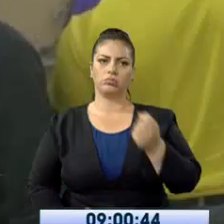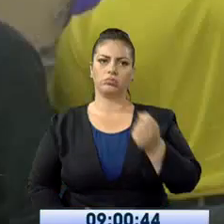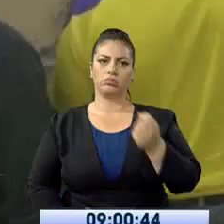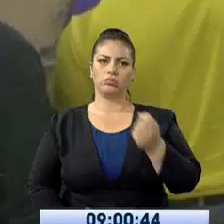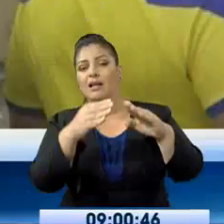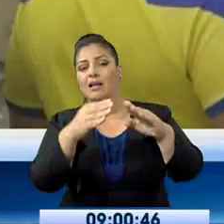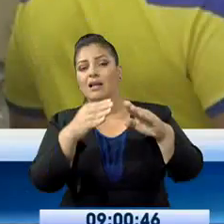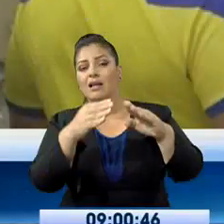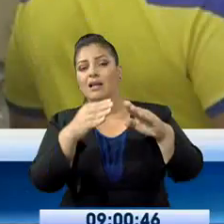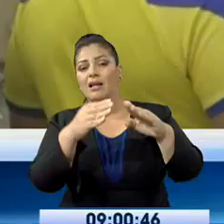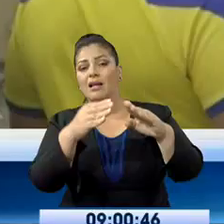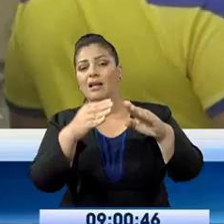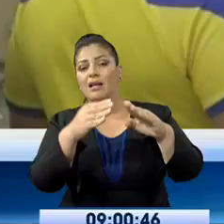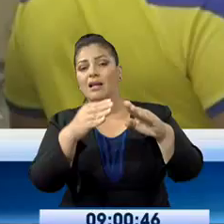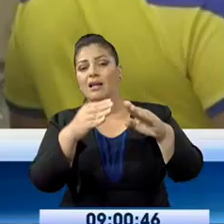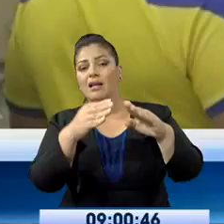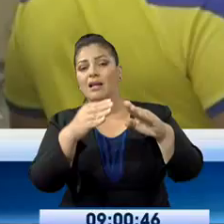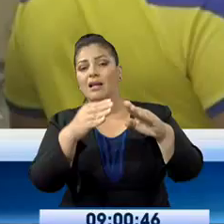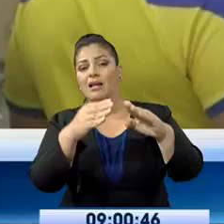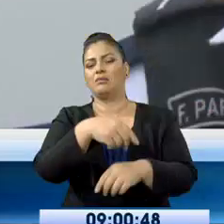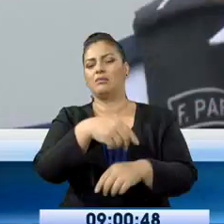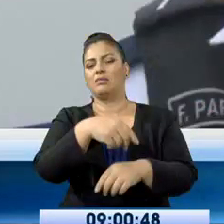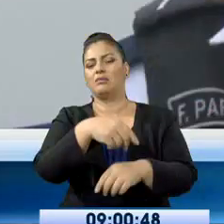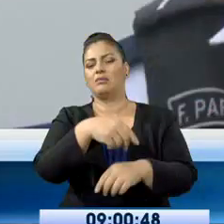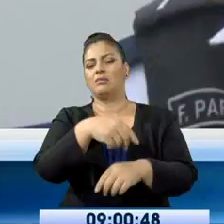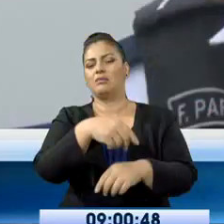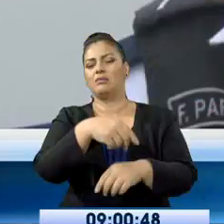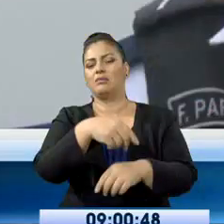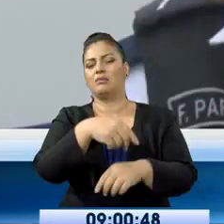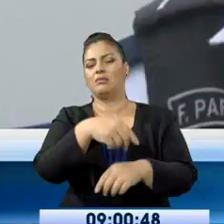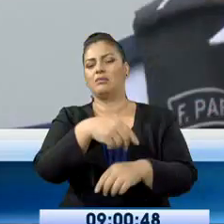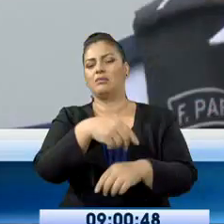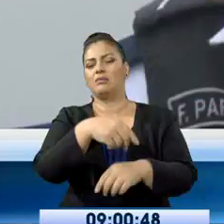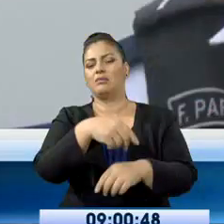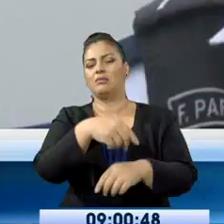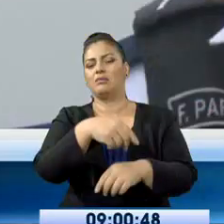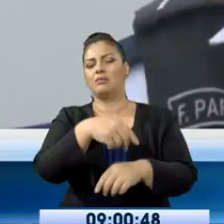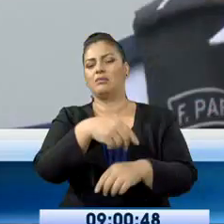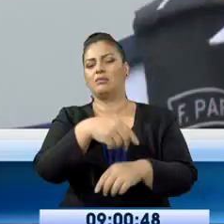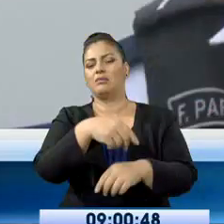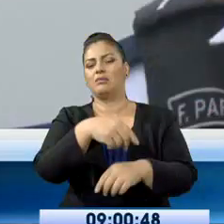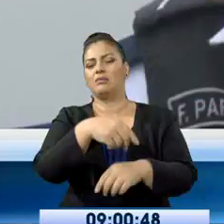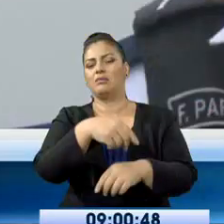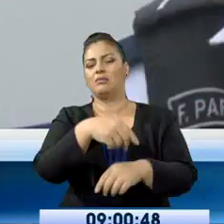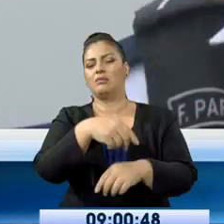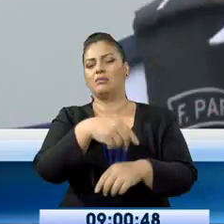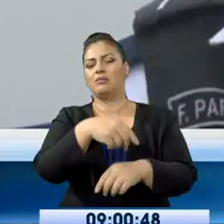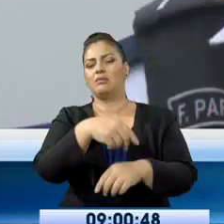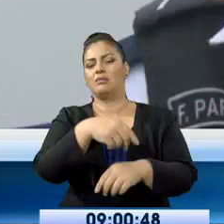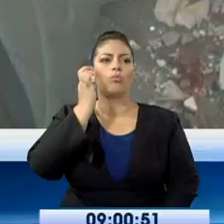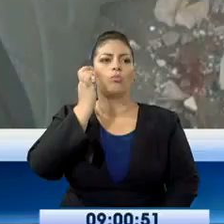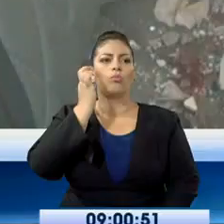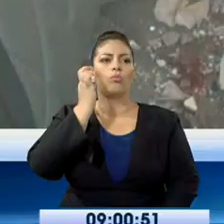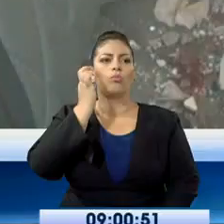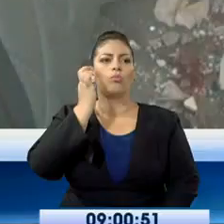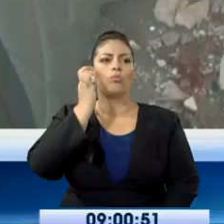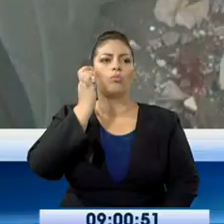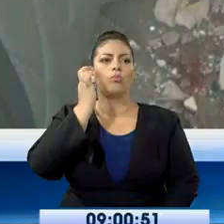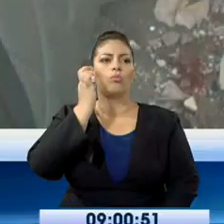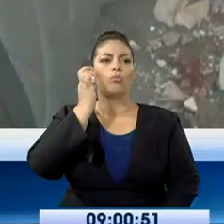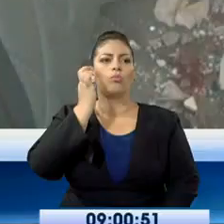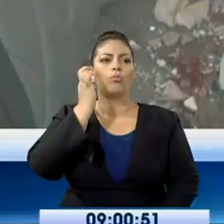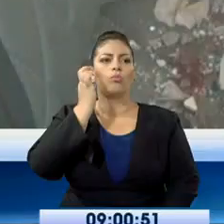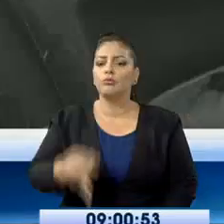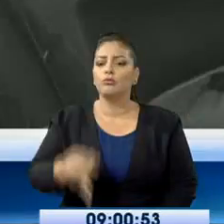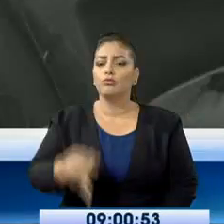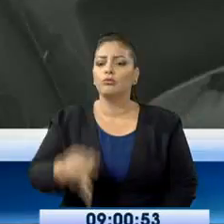Aproximadamente 2 de la mañana falleció una persona que ocupaba. Los heridos se encuentra un infante de